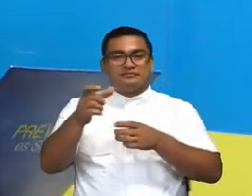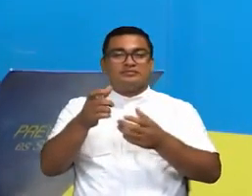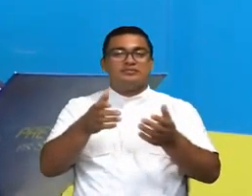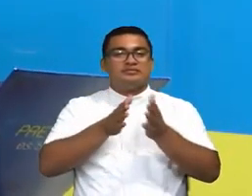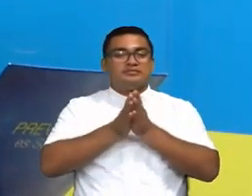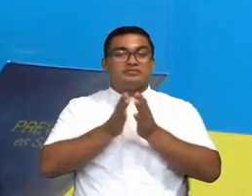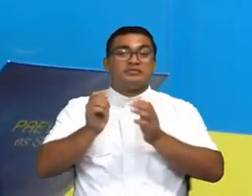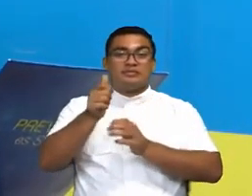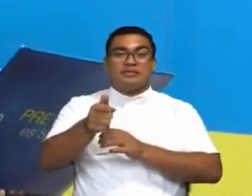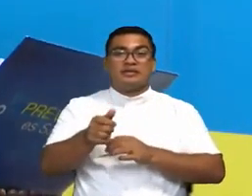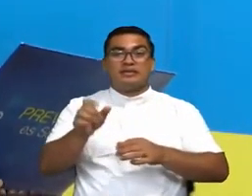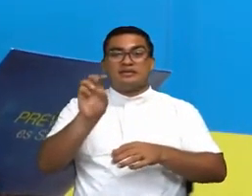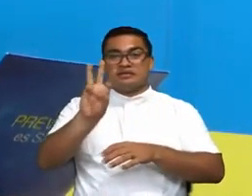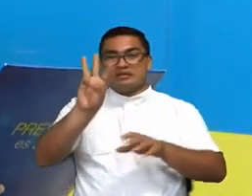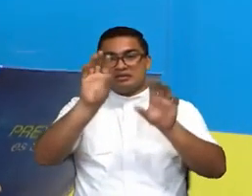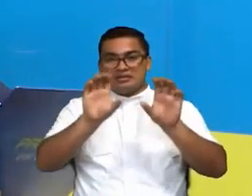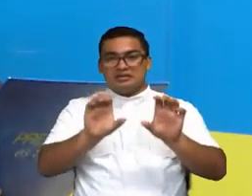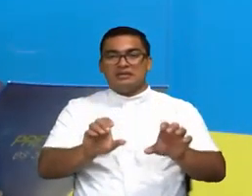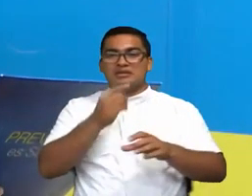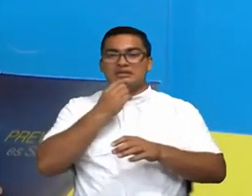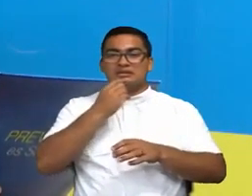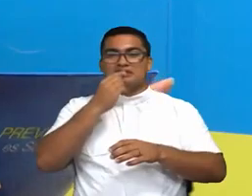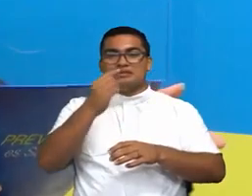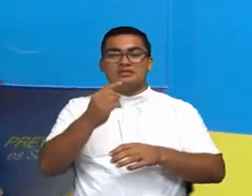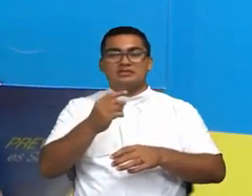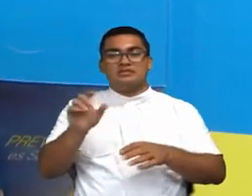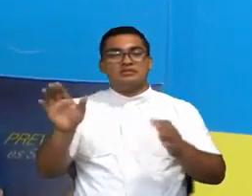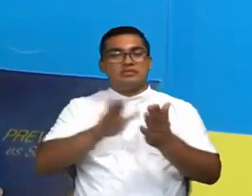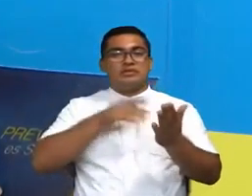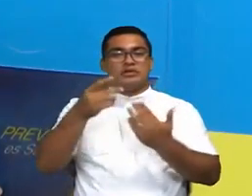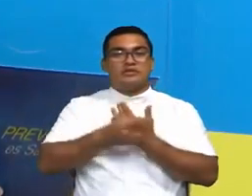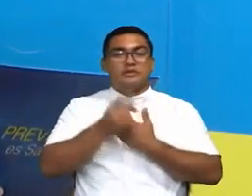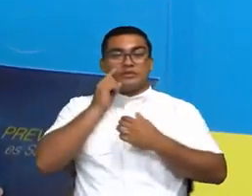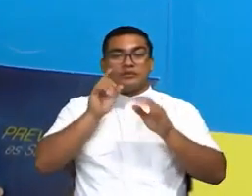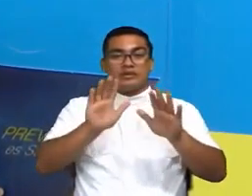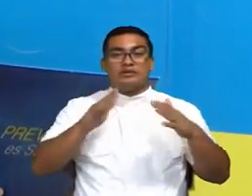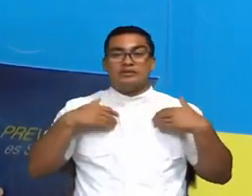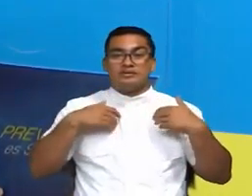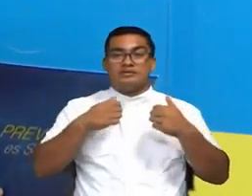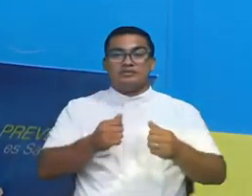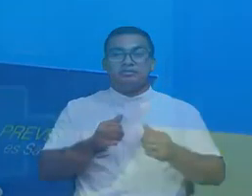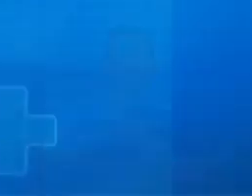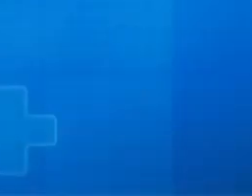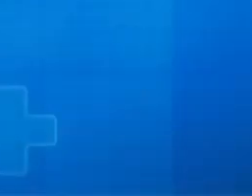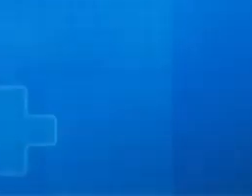acompañe el día de mañana a partir de las 3 de la tarde en otro programa de Prevenir es Salud.